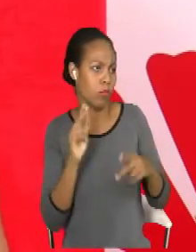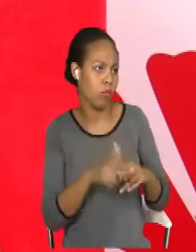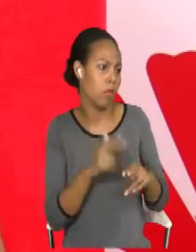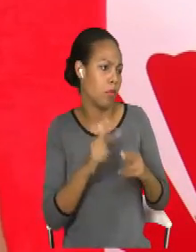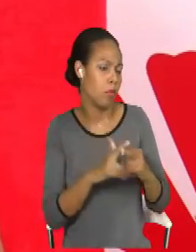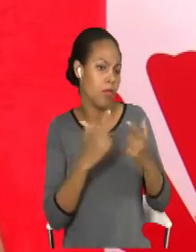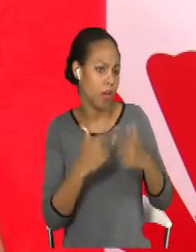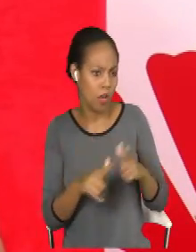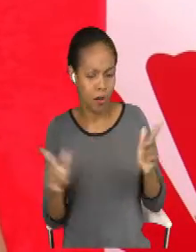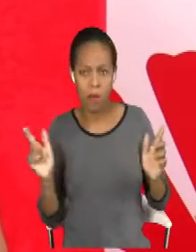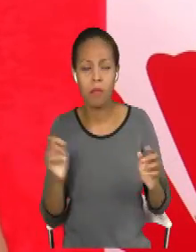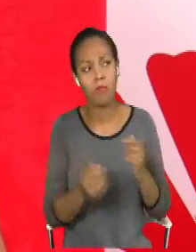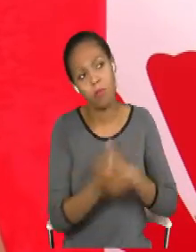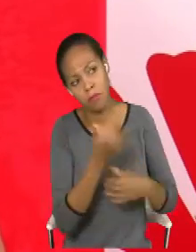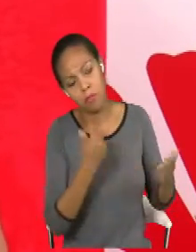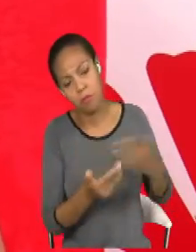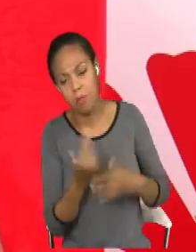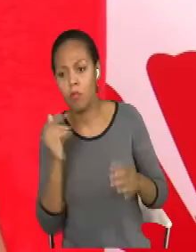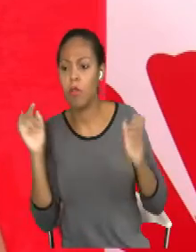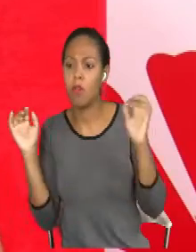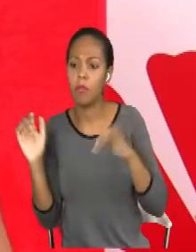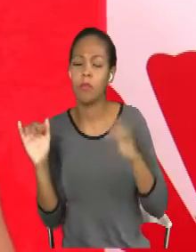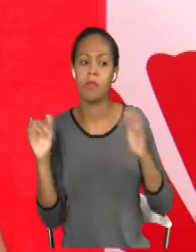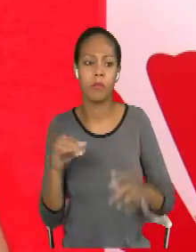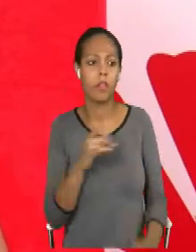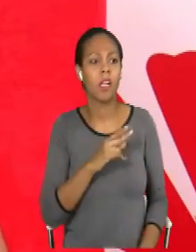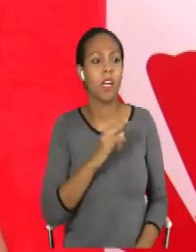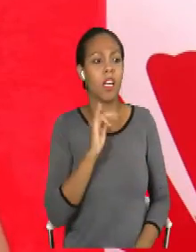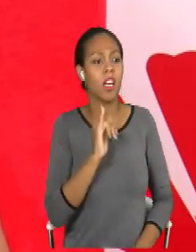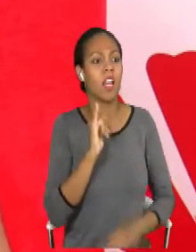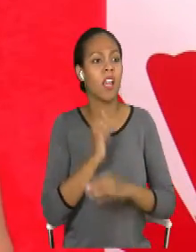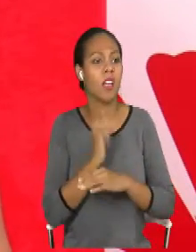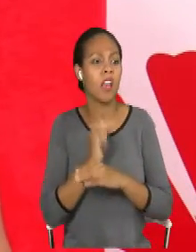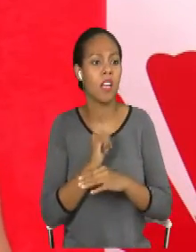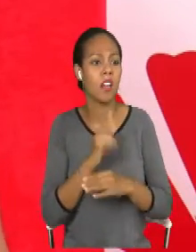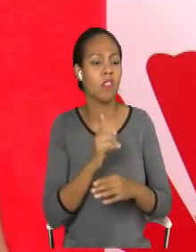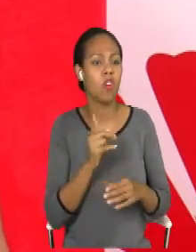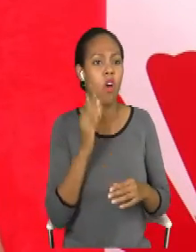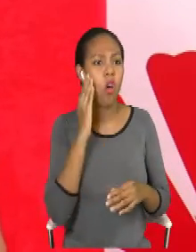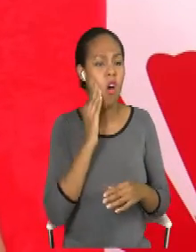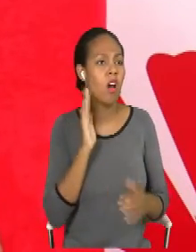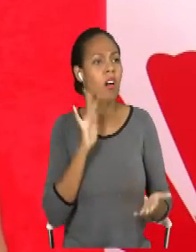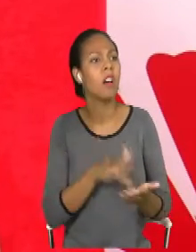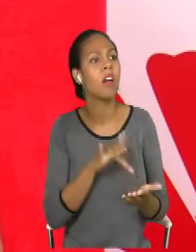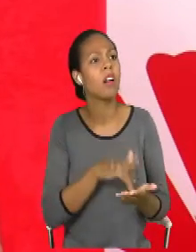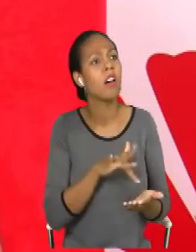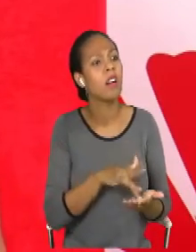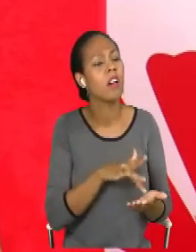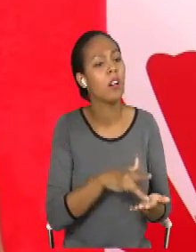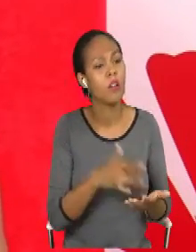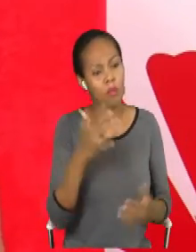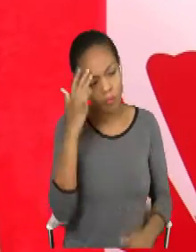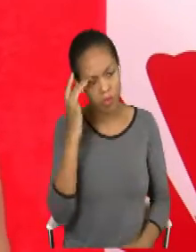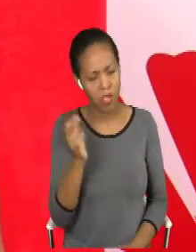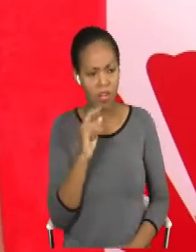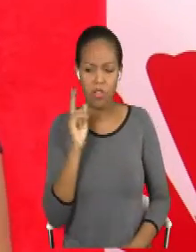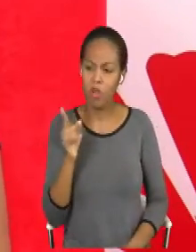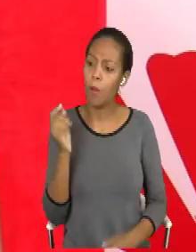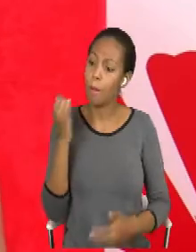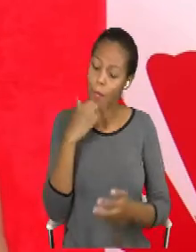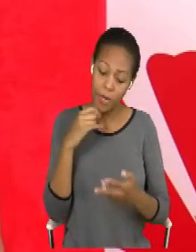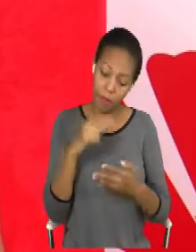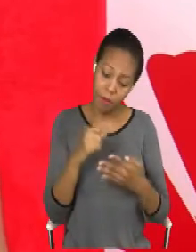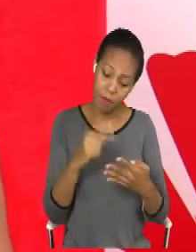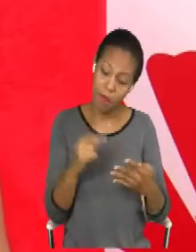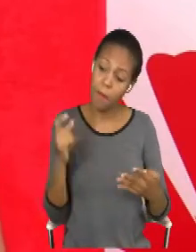van a ganar muchos jóvenes, porque es que la iglesia pierde jóvenes es precisamente en el momento que empieza a coartarlos y a decirles, es que eso está mal hecho, es que eso